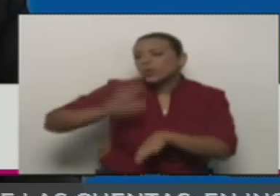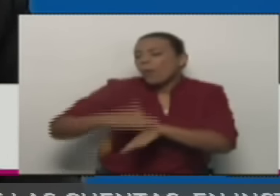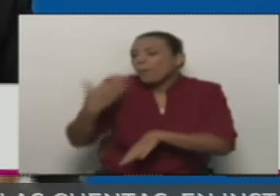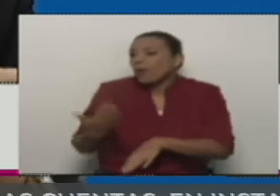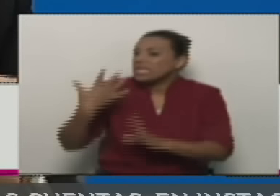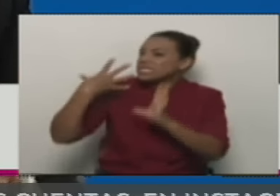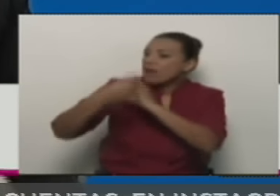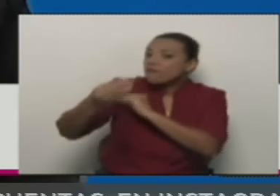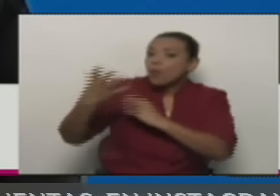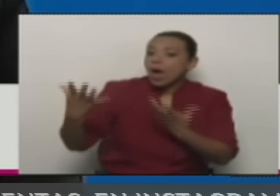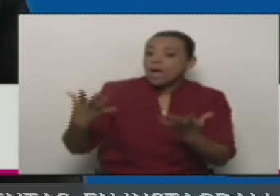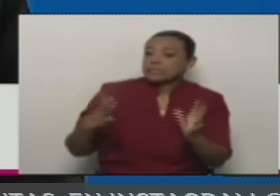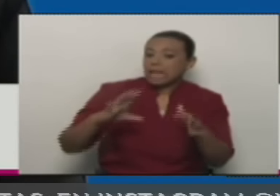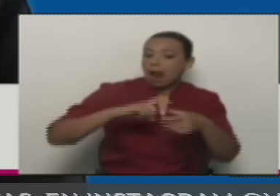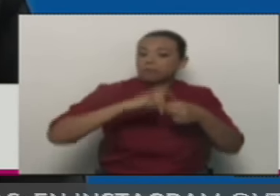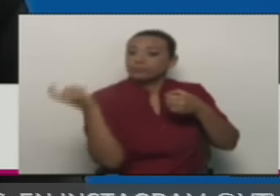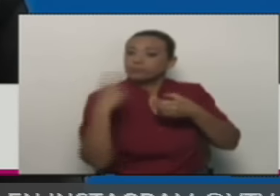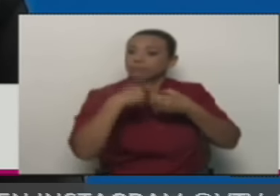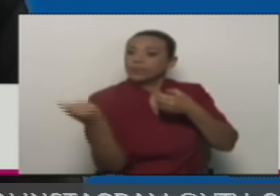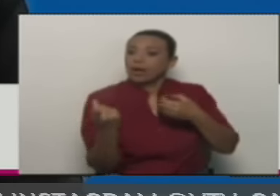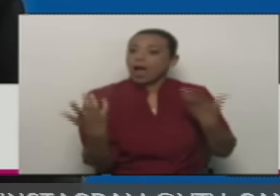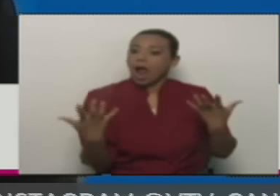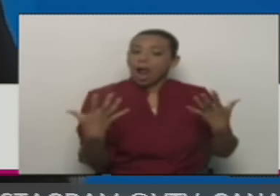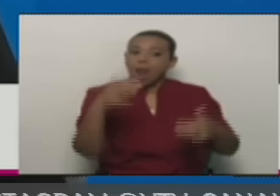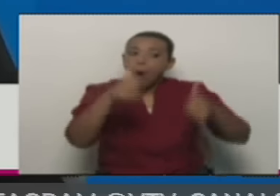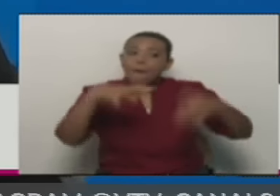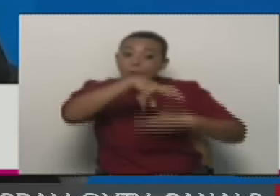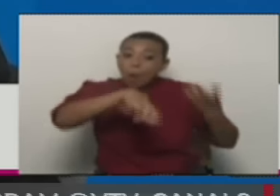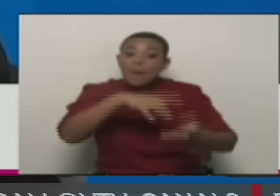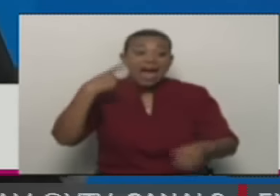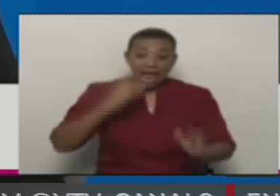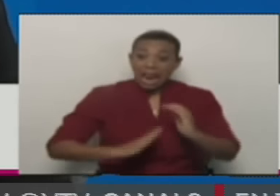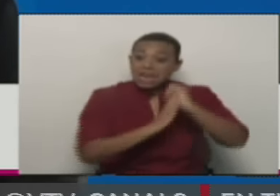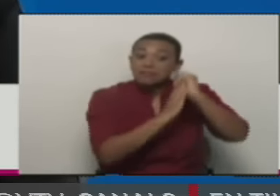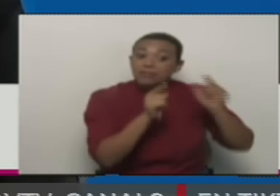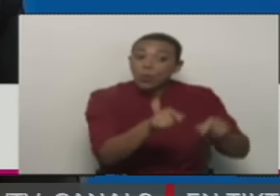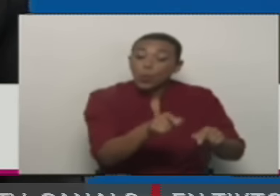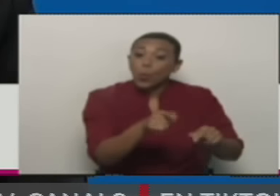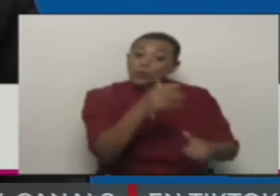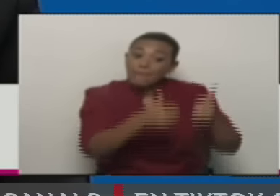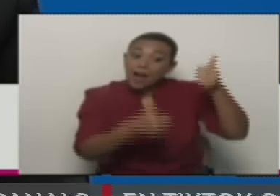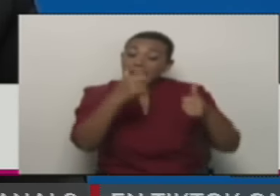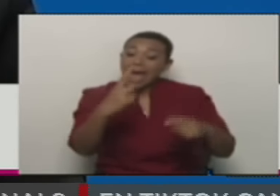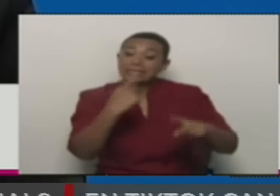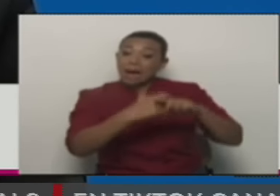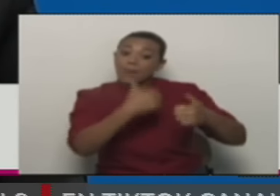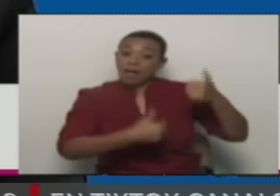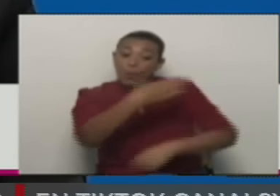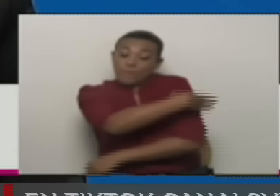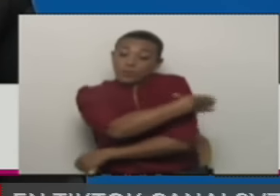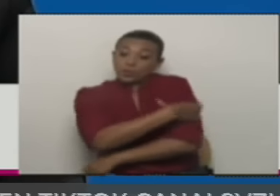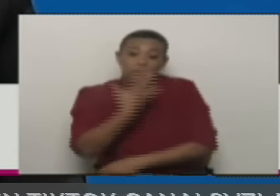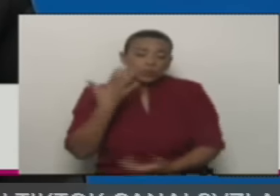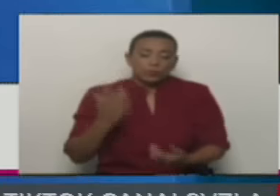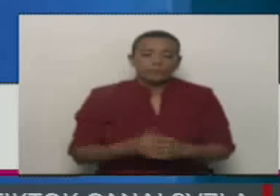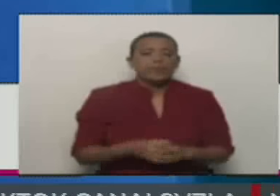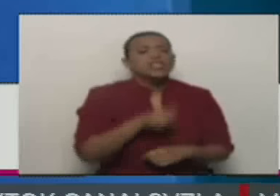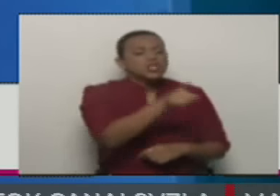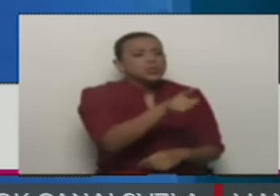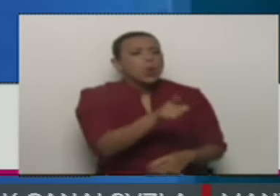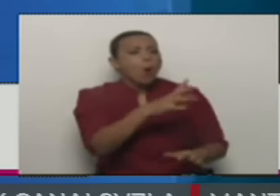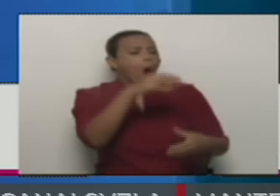se deslinda de los escenarios conflictivos cuando él era justamente el candidato presidencial de la oposición. Yo en los asuntos internos